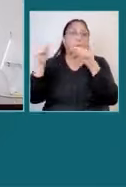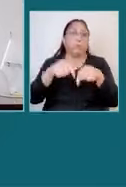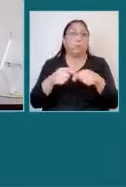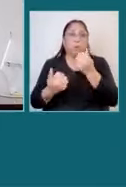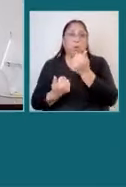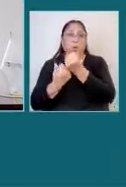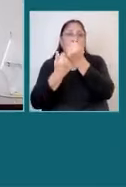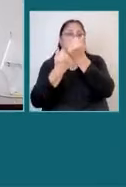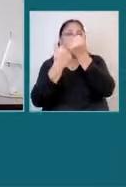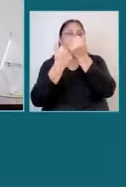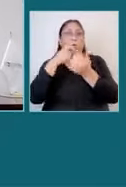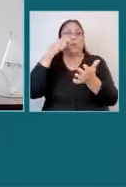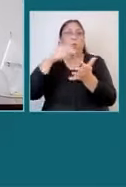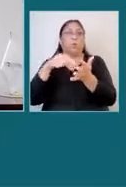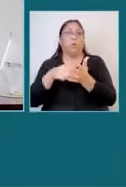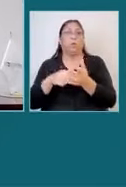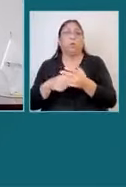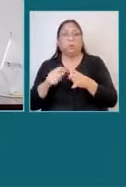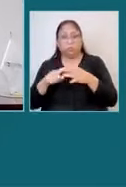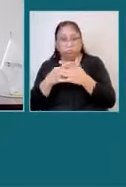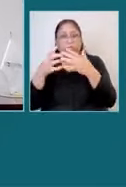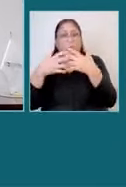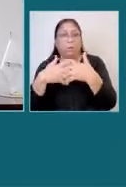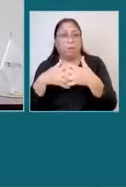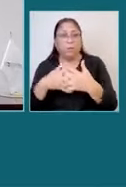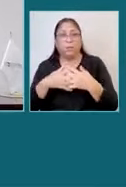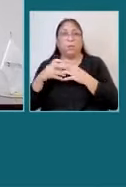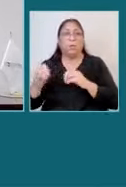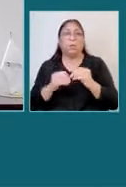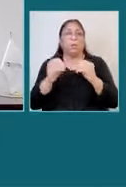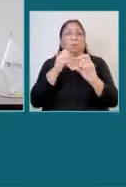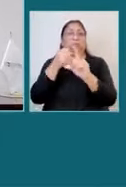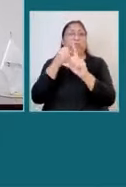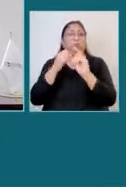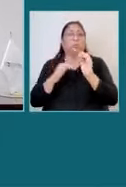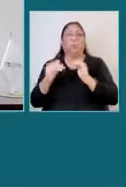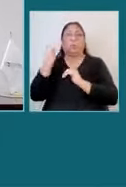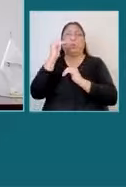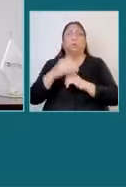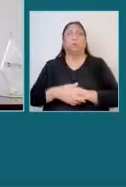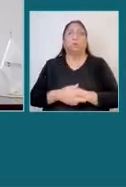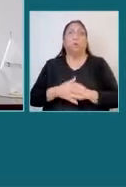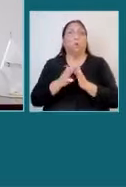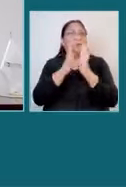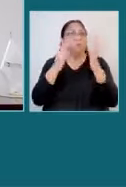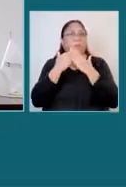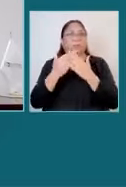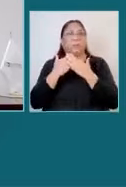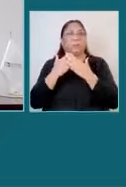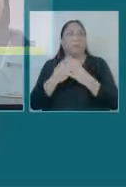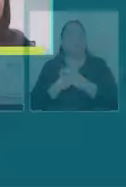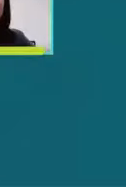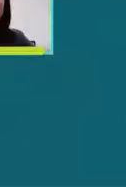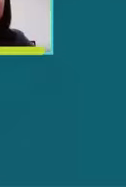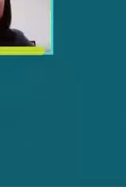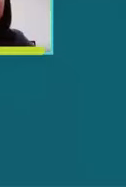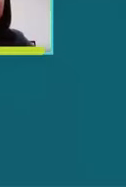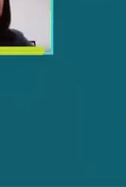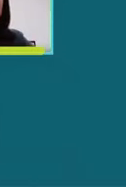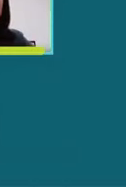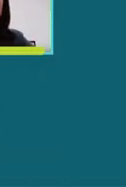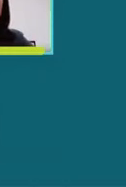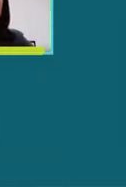apoyando a este tipo de emprendimientos dinámicos y de alto impacto. Muchísimas gracias, Amy.